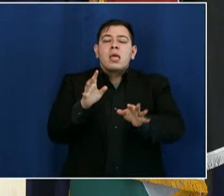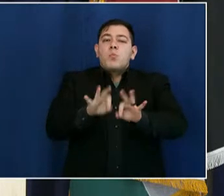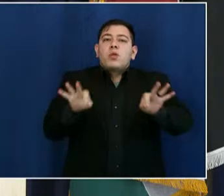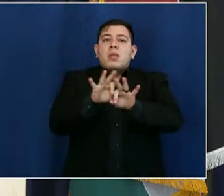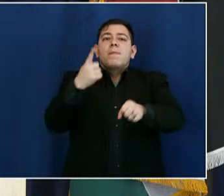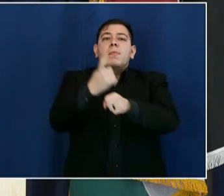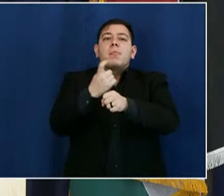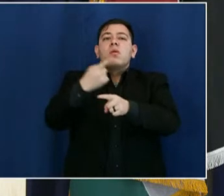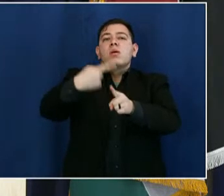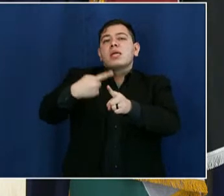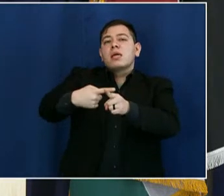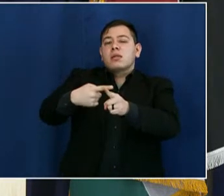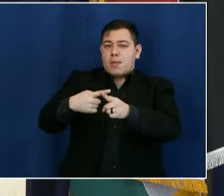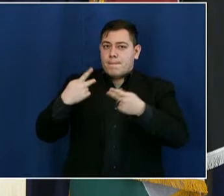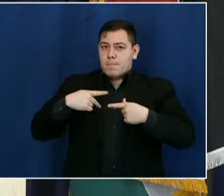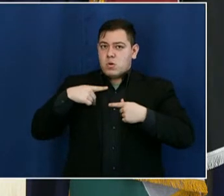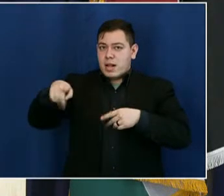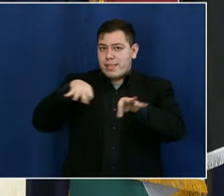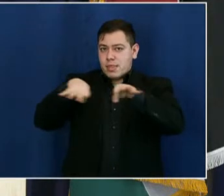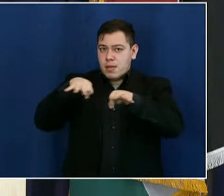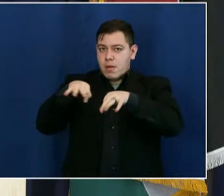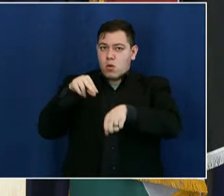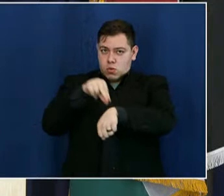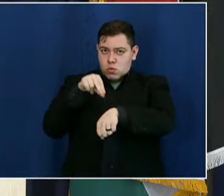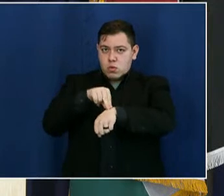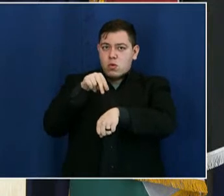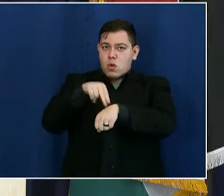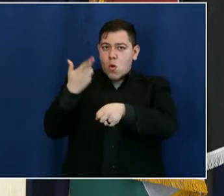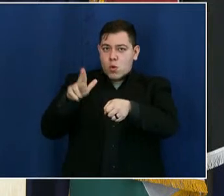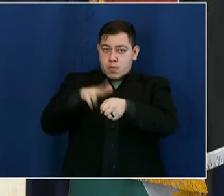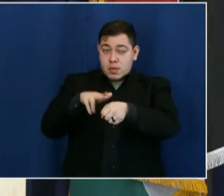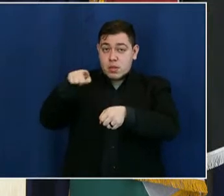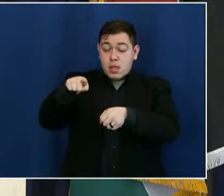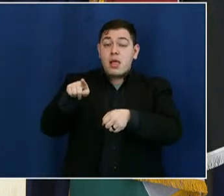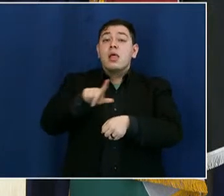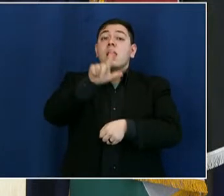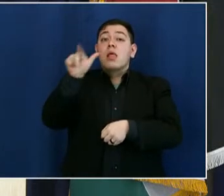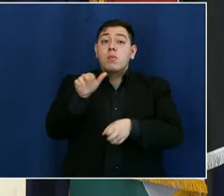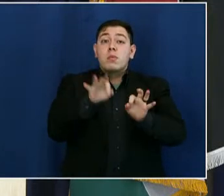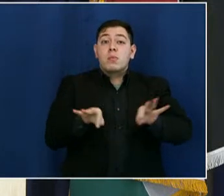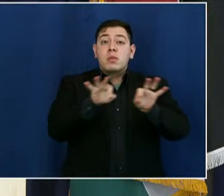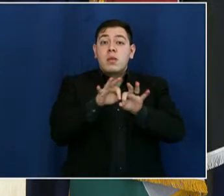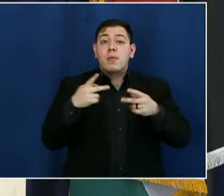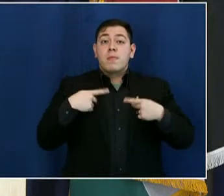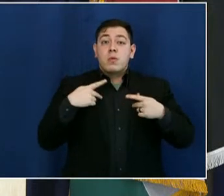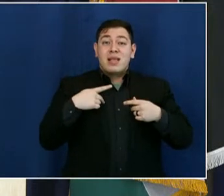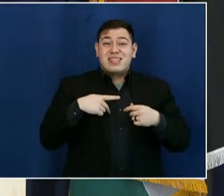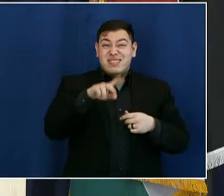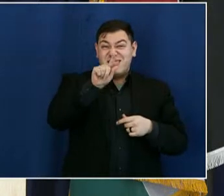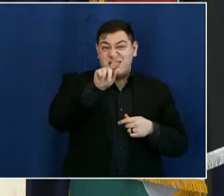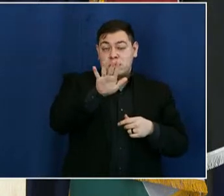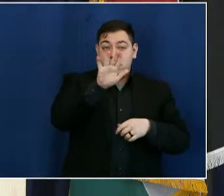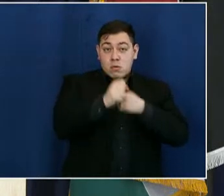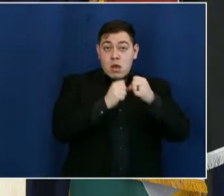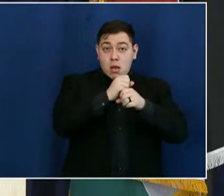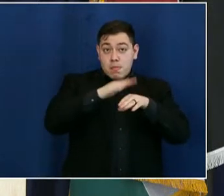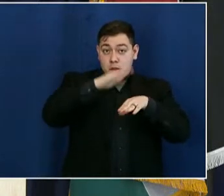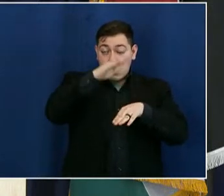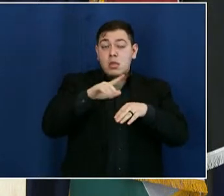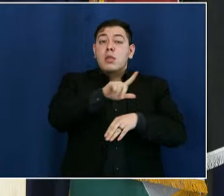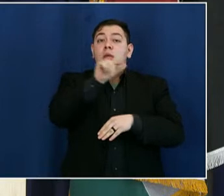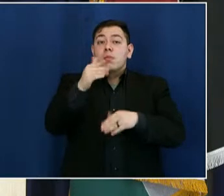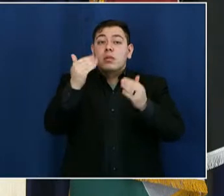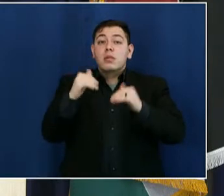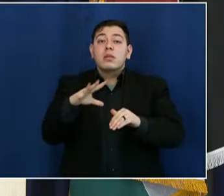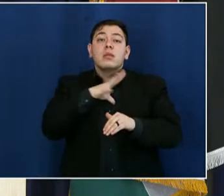uno. La segunda parte son las personas de 65 años adelante. Después de eso, la siguiente fase va a ser trabajadores esenciales, que